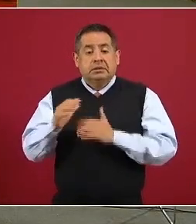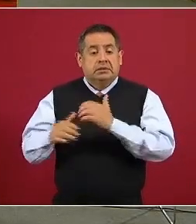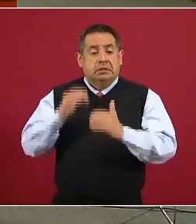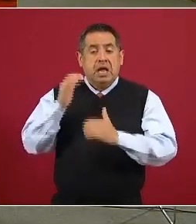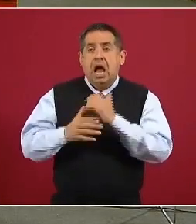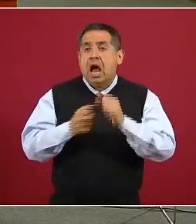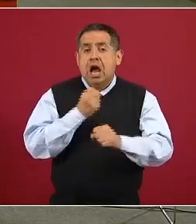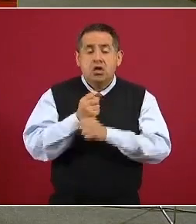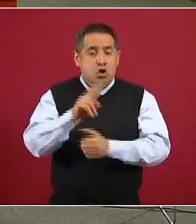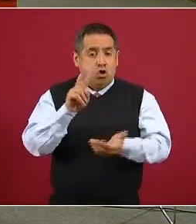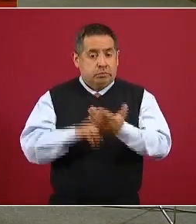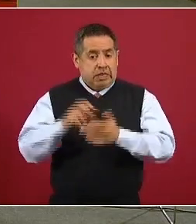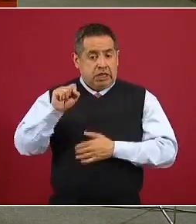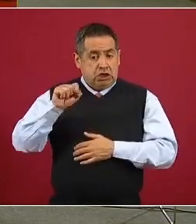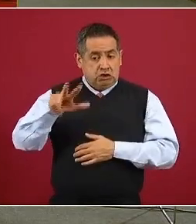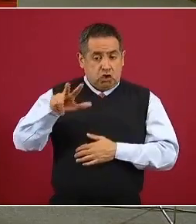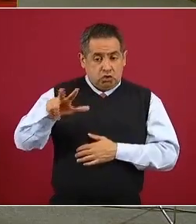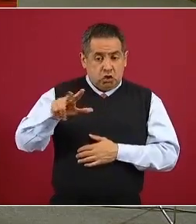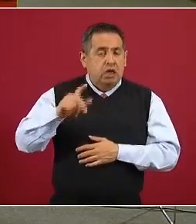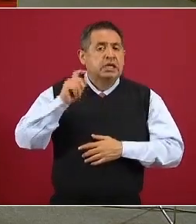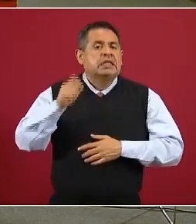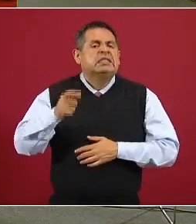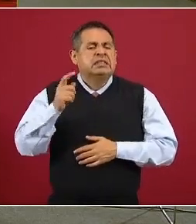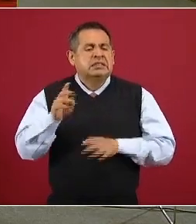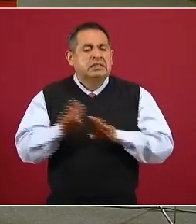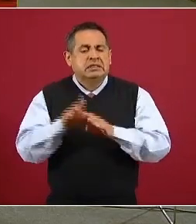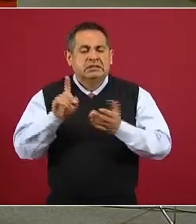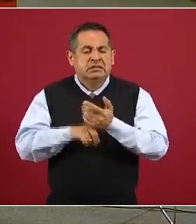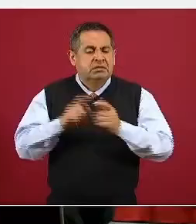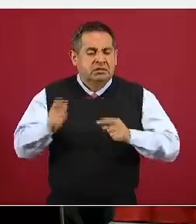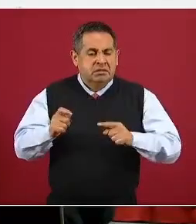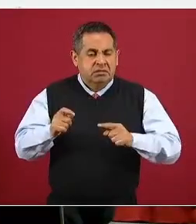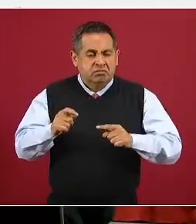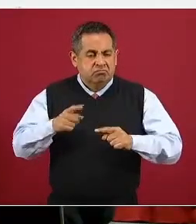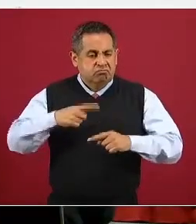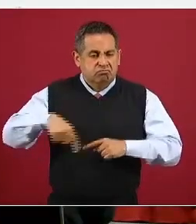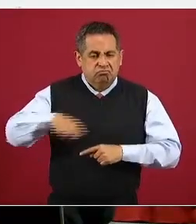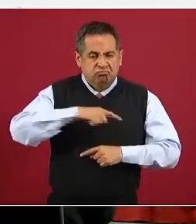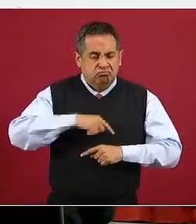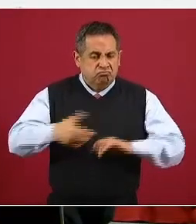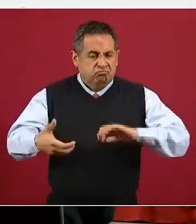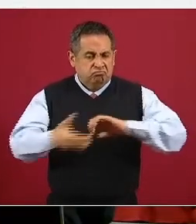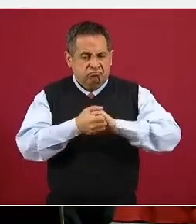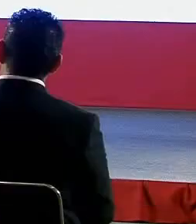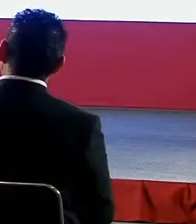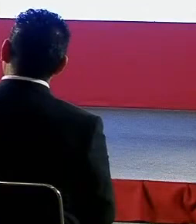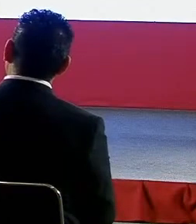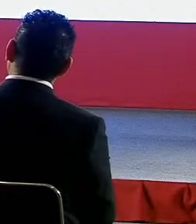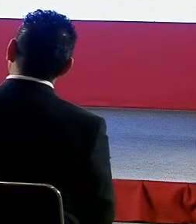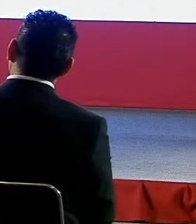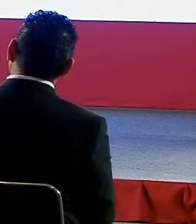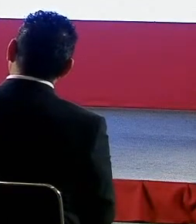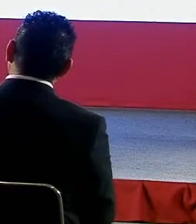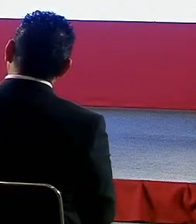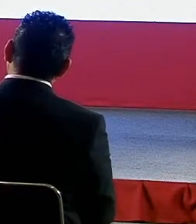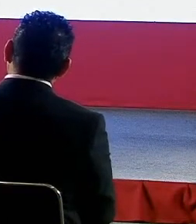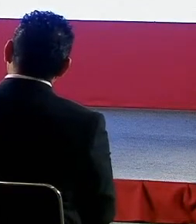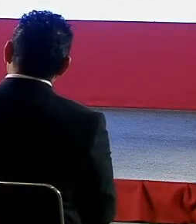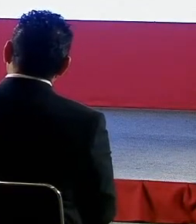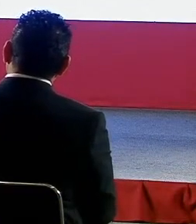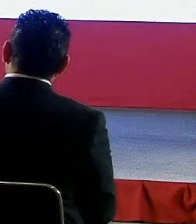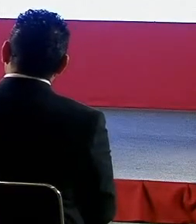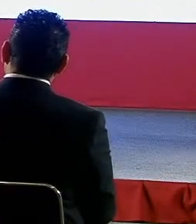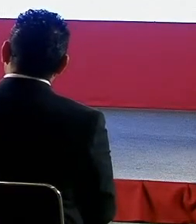en el 2018 se firmó finalmente un acuerdo de colaboración para la mejora continua